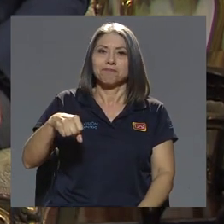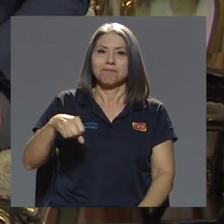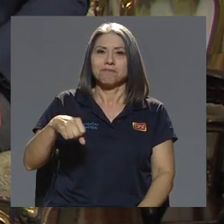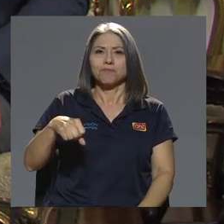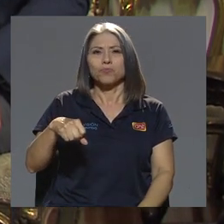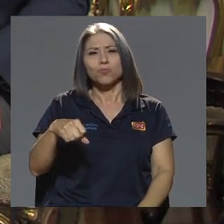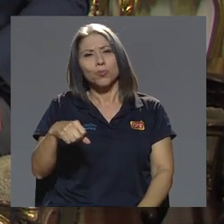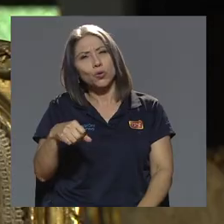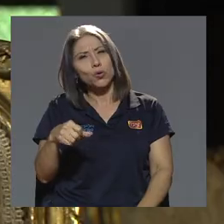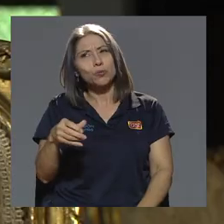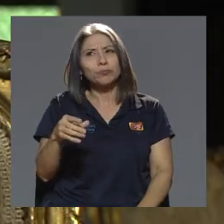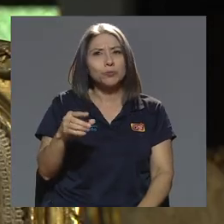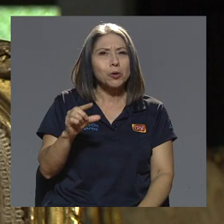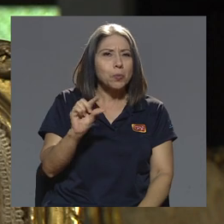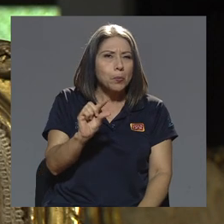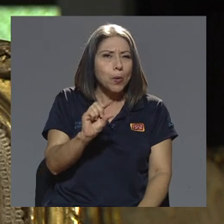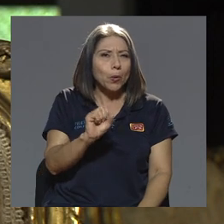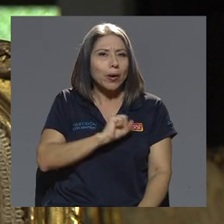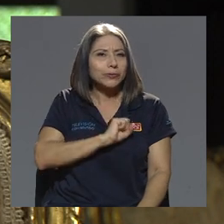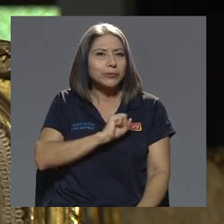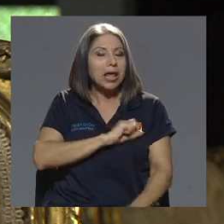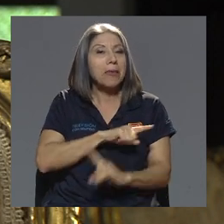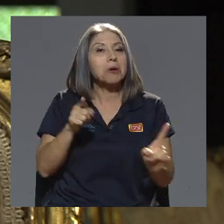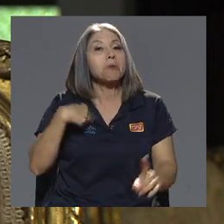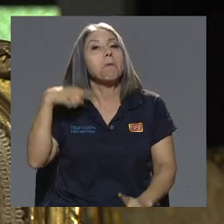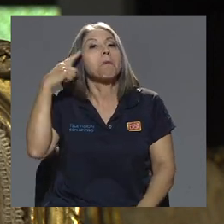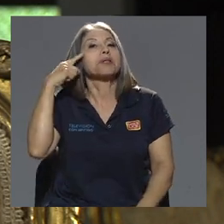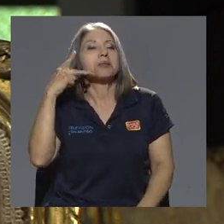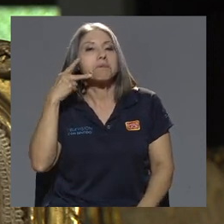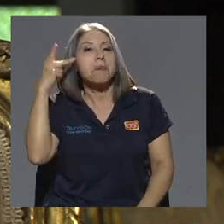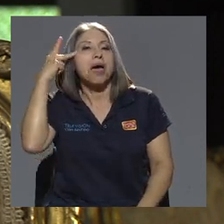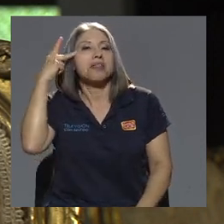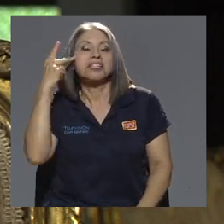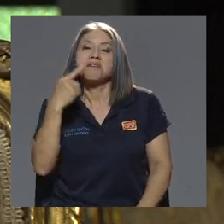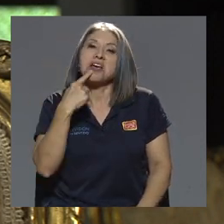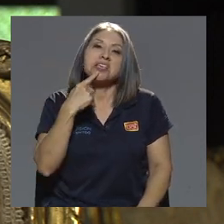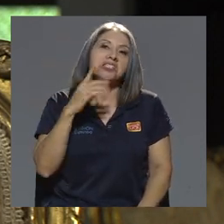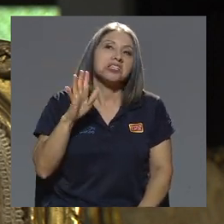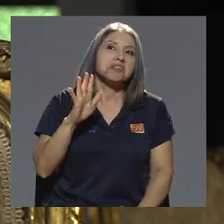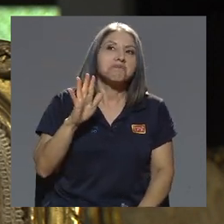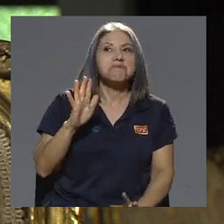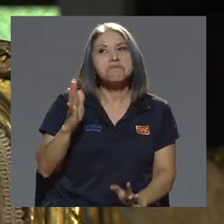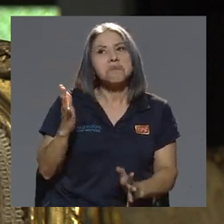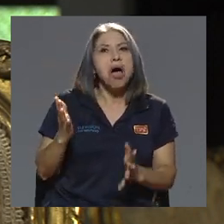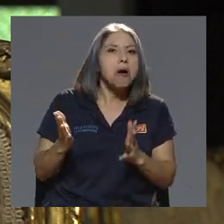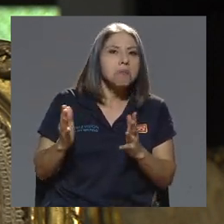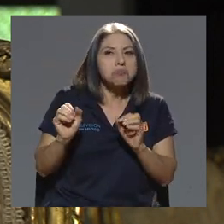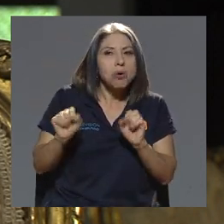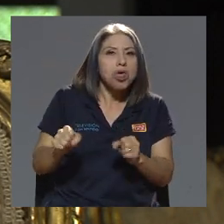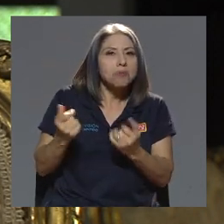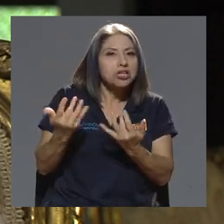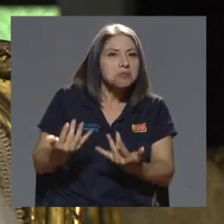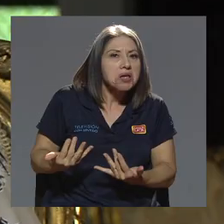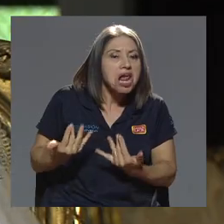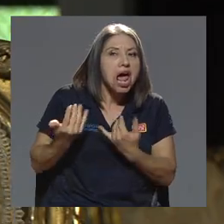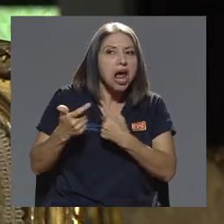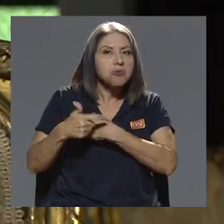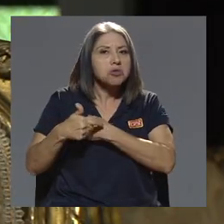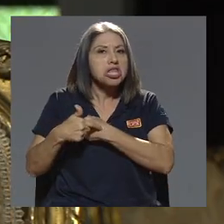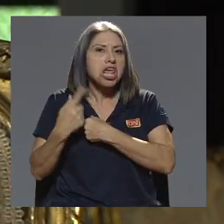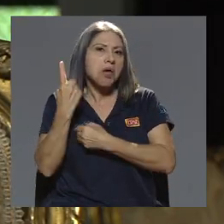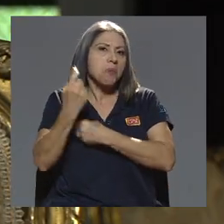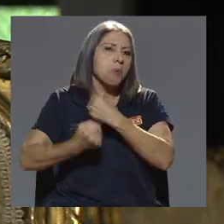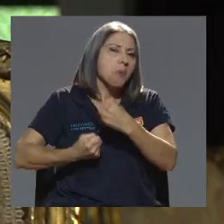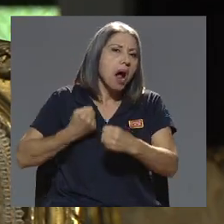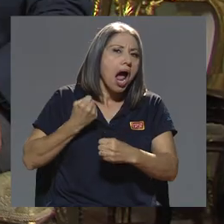Un poco asustada, pero con la idea que mis papás le iban a decir, pues nos podemos esperar un tiempo, un año, no sé qué, yo estaba en